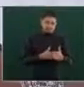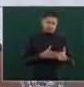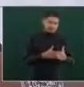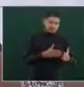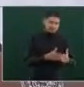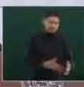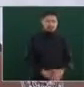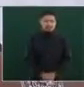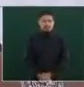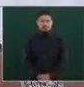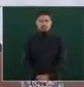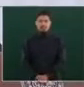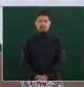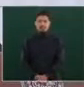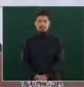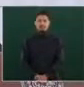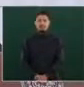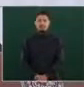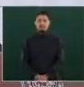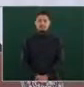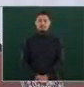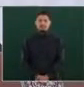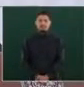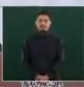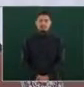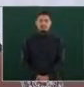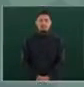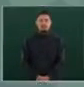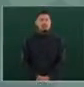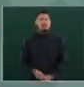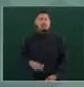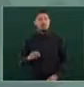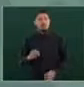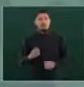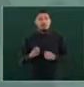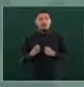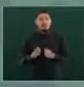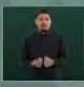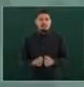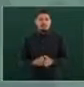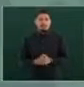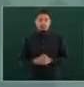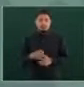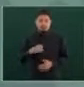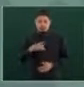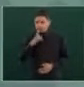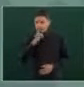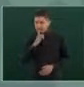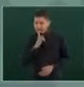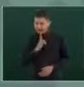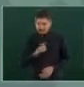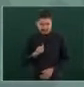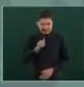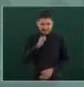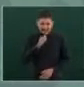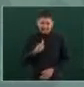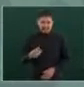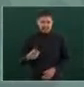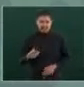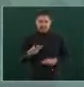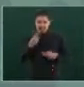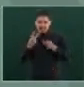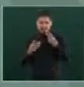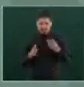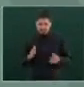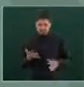cuidar la agenda de desarrollo sostenible 2030 es un documento muy importante porque lo han firmado